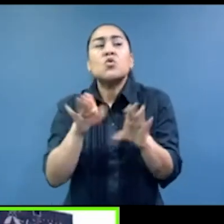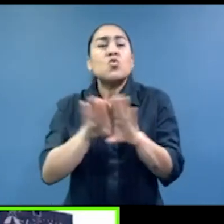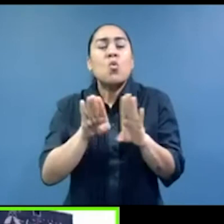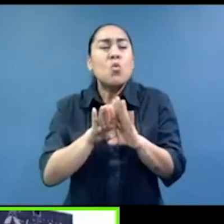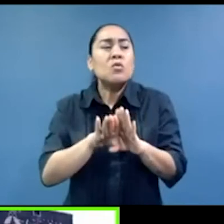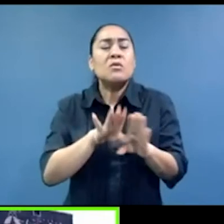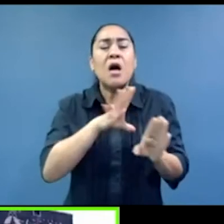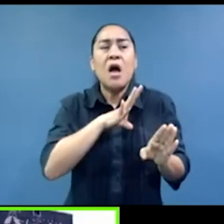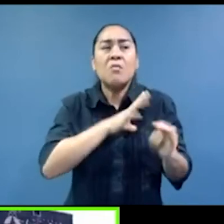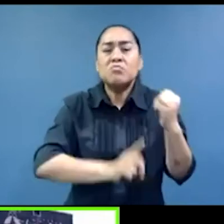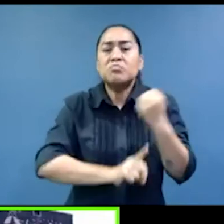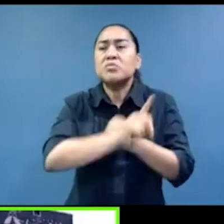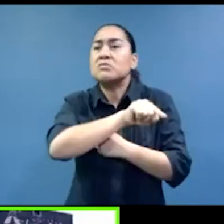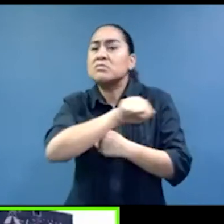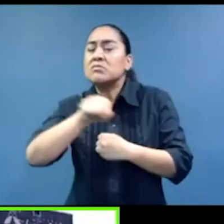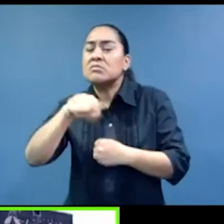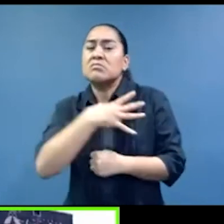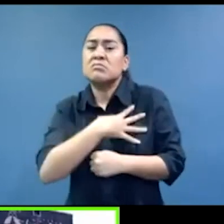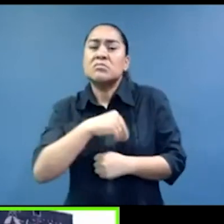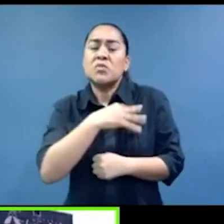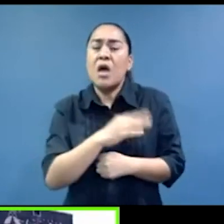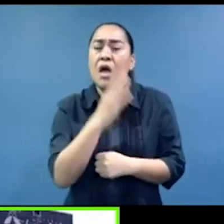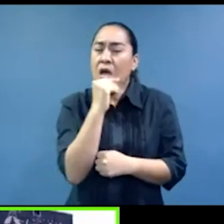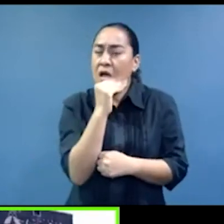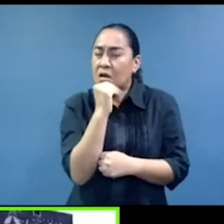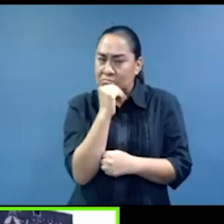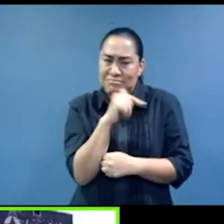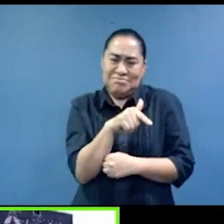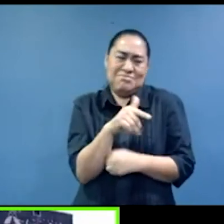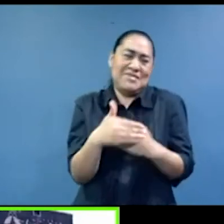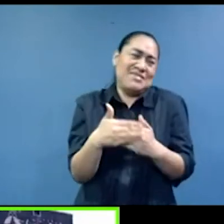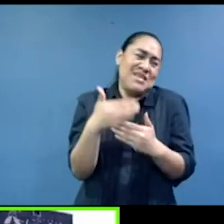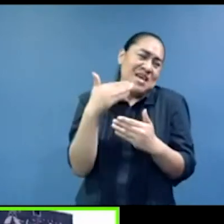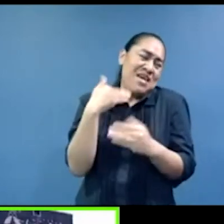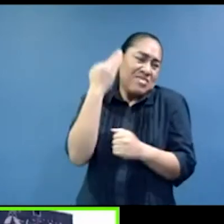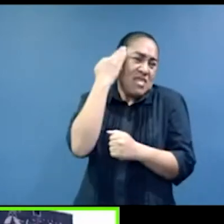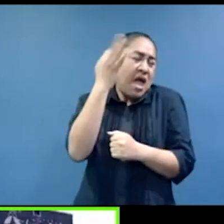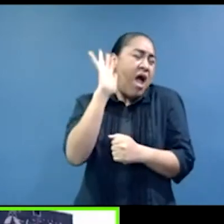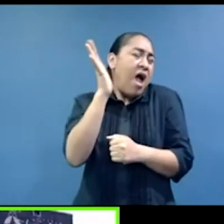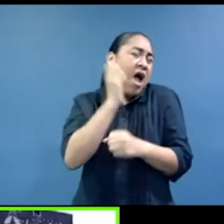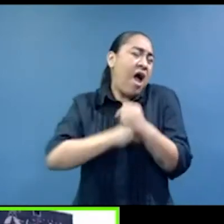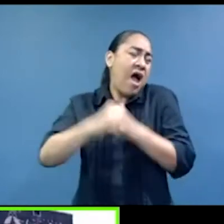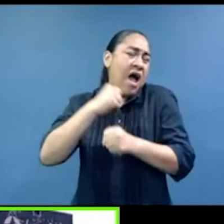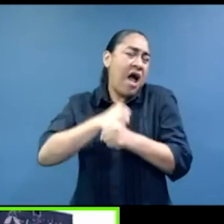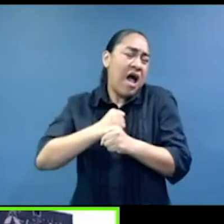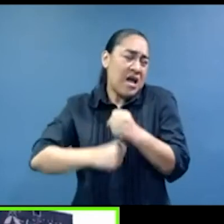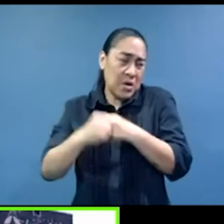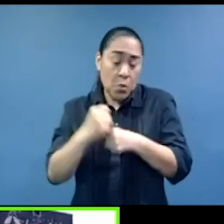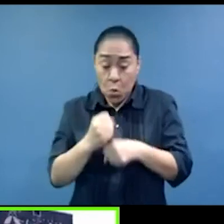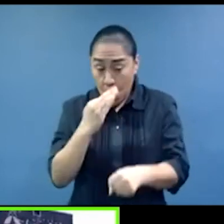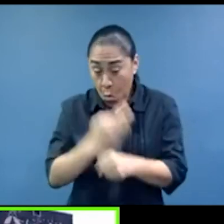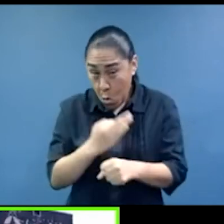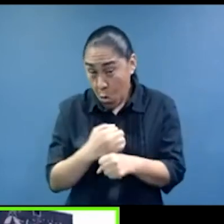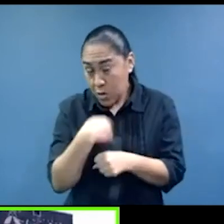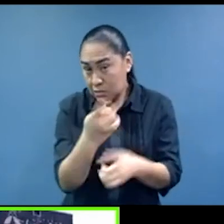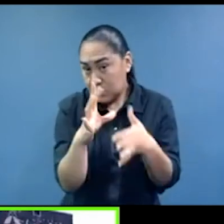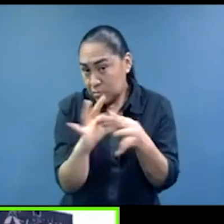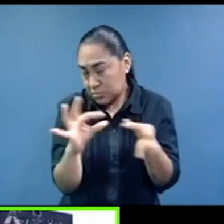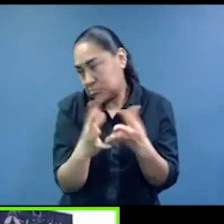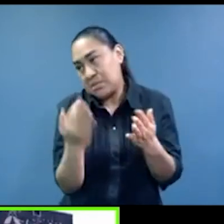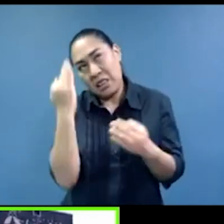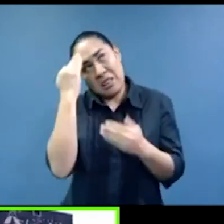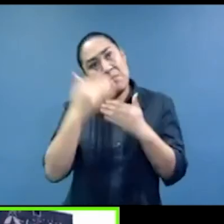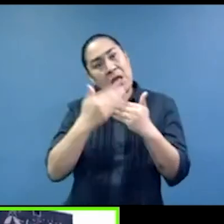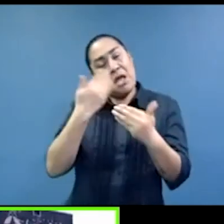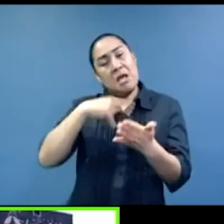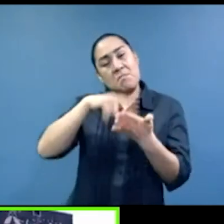es algo arcaico, añejo. Estamos hablando de algo que se suponía así en los años 80